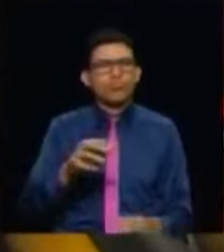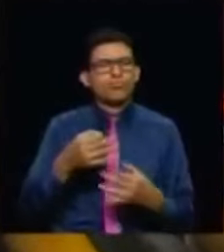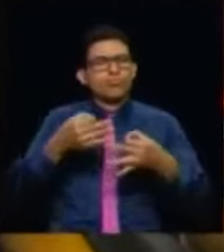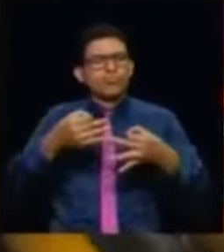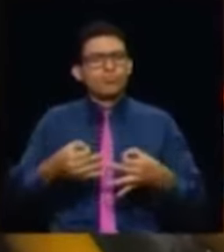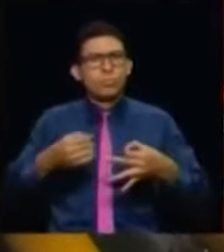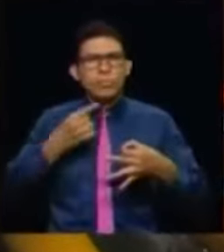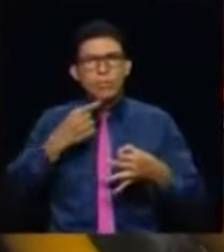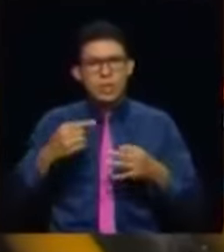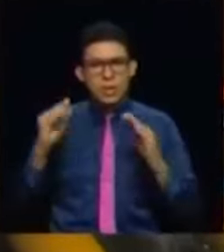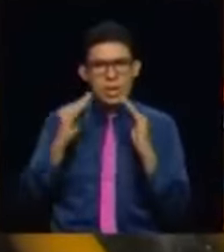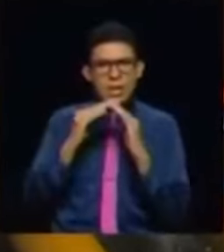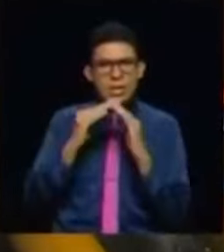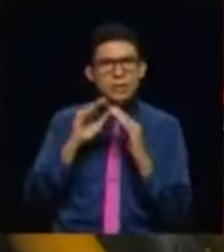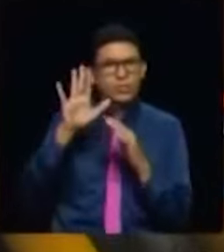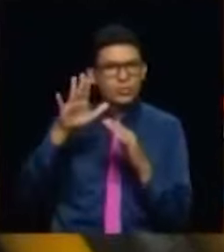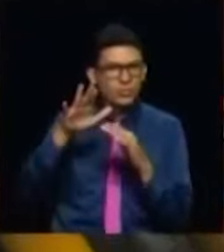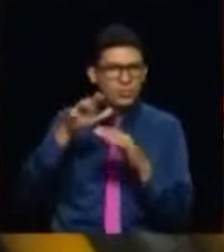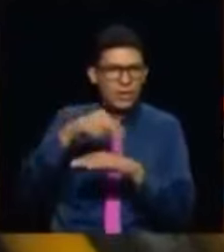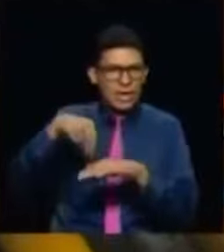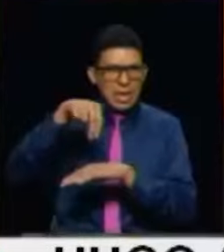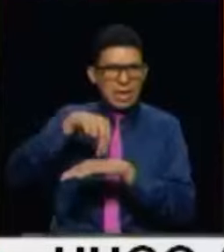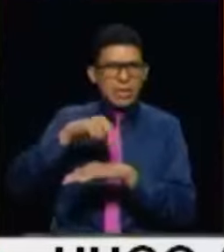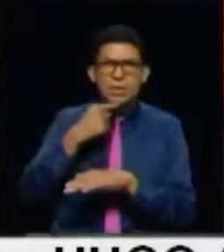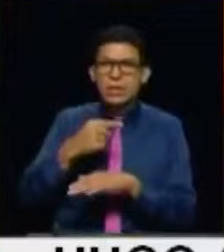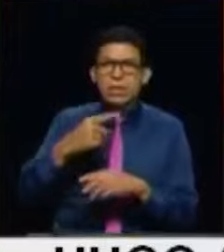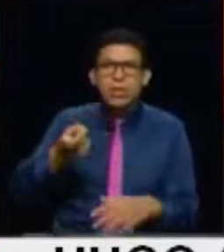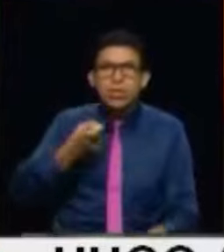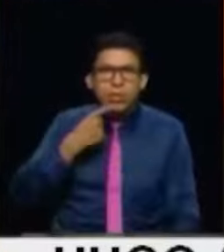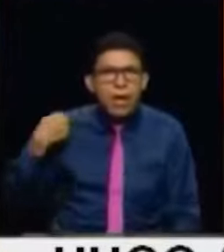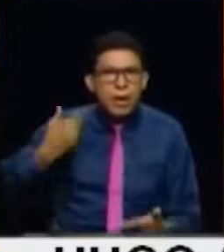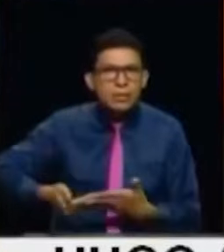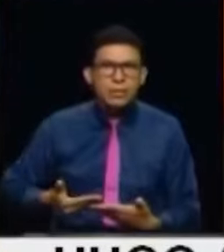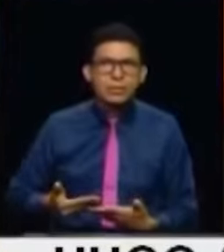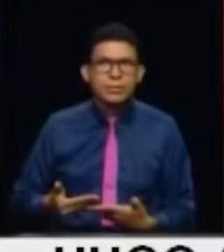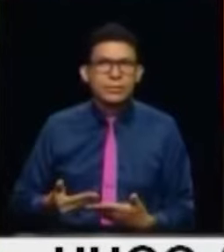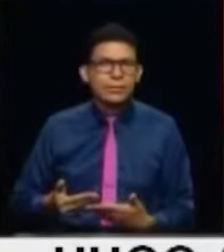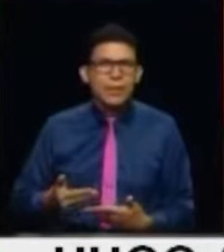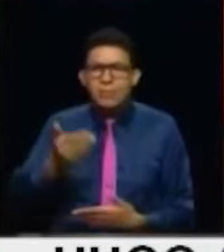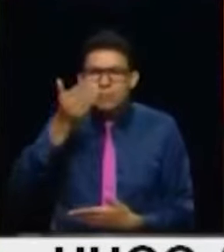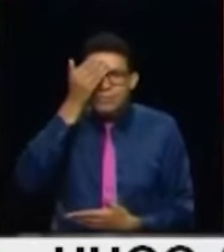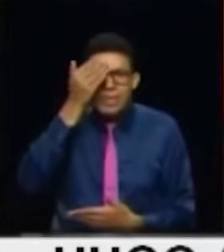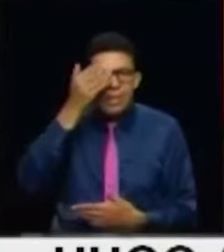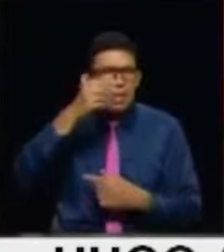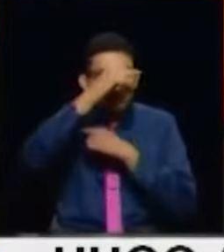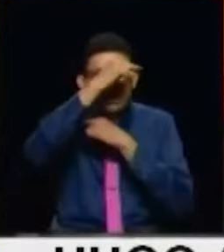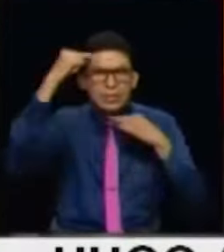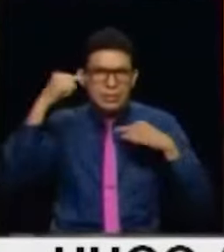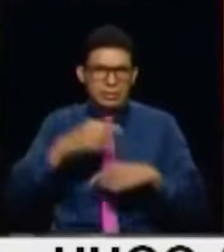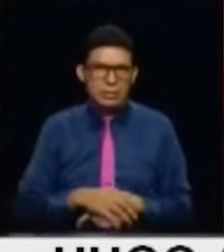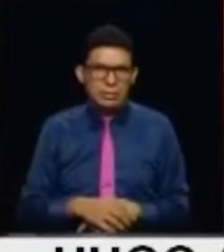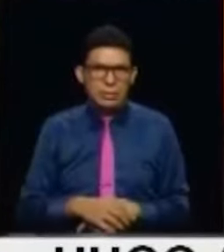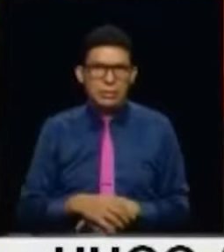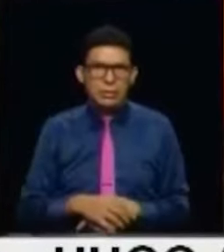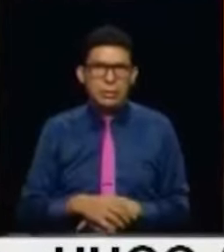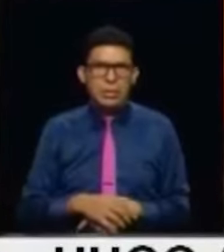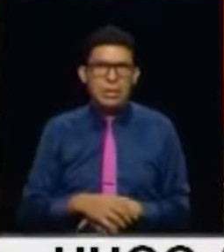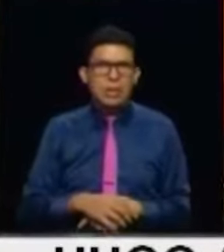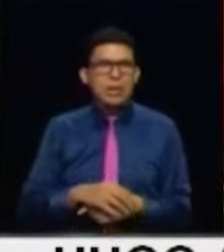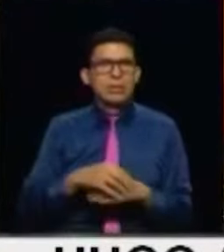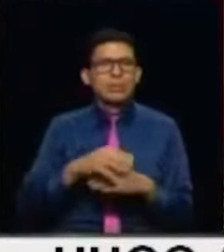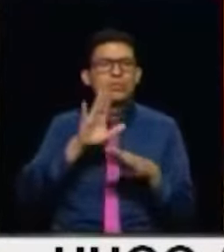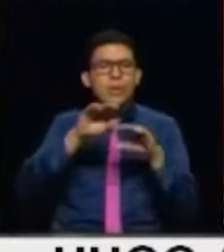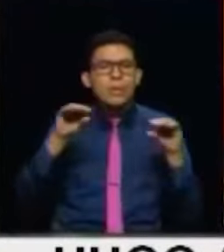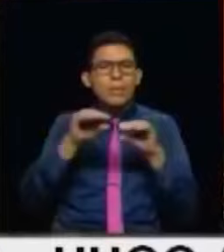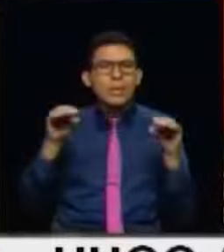en la Casa de Nariño y al momento no lo ha cumplido. Estamos cansados de la piratería realmente, las plataformas nos tienen arruinados